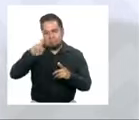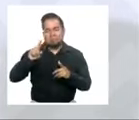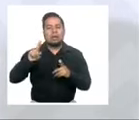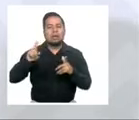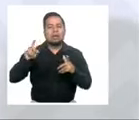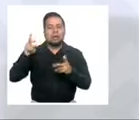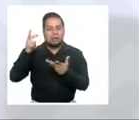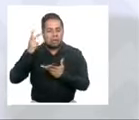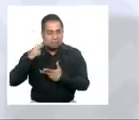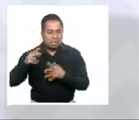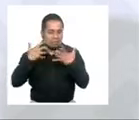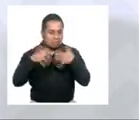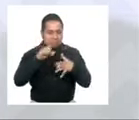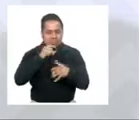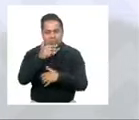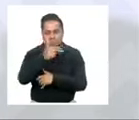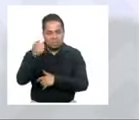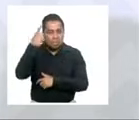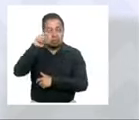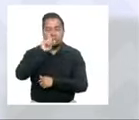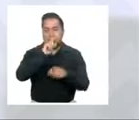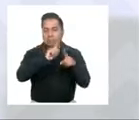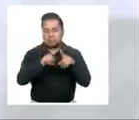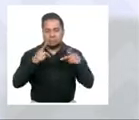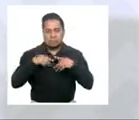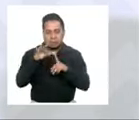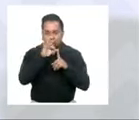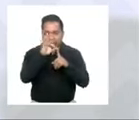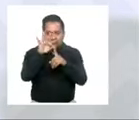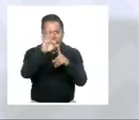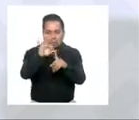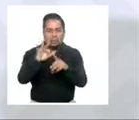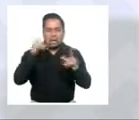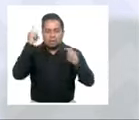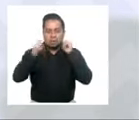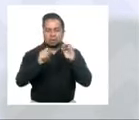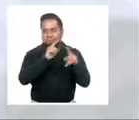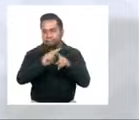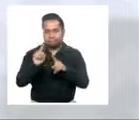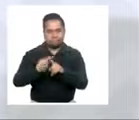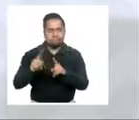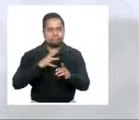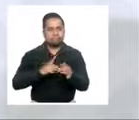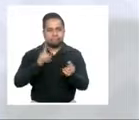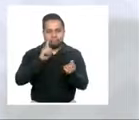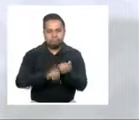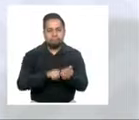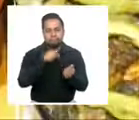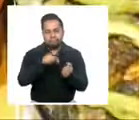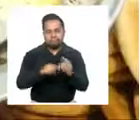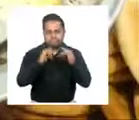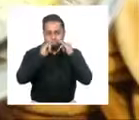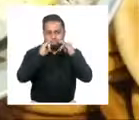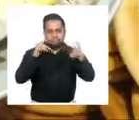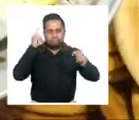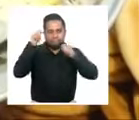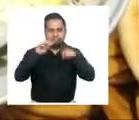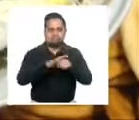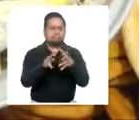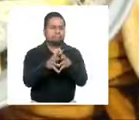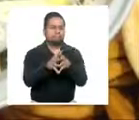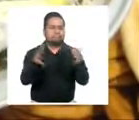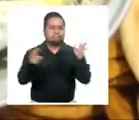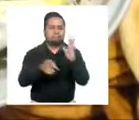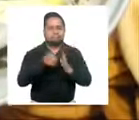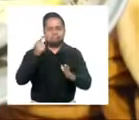los hoteleros, con la presencia de cada uno de los guías y todos aquellos que forman parte de este pabellón, que ha sido el más grande en la